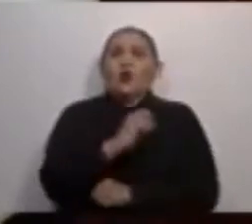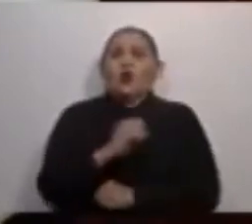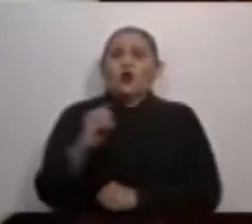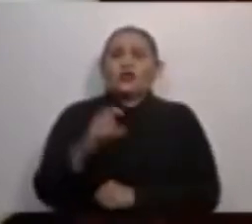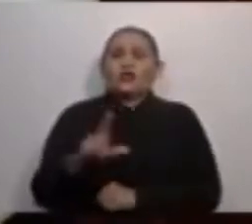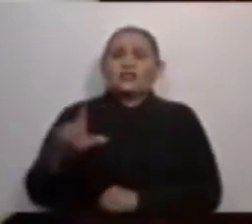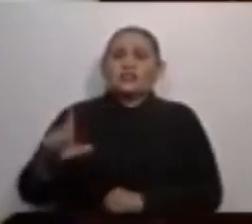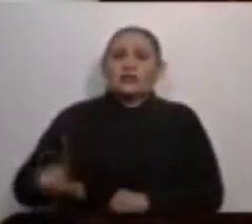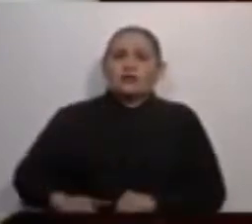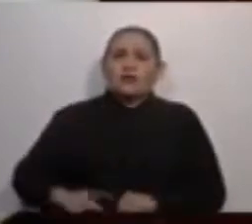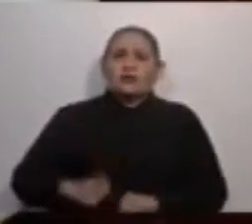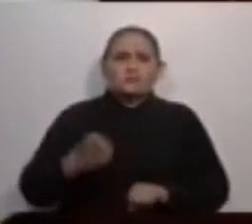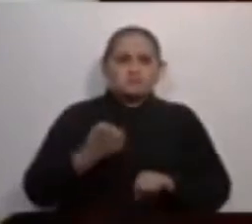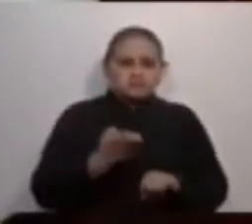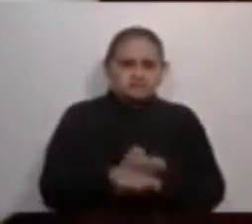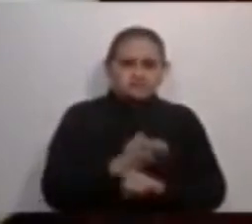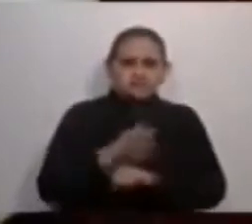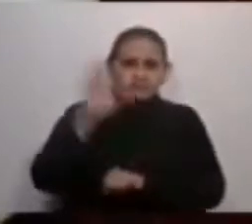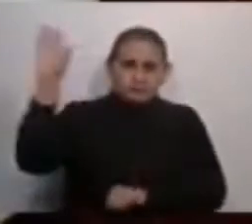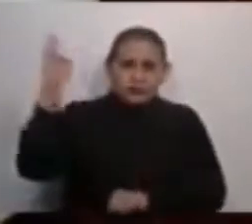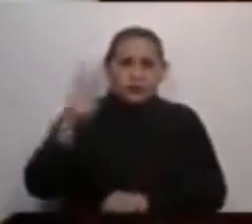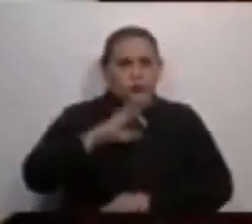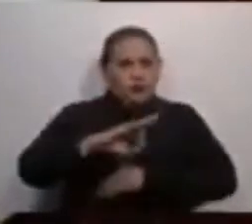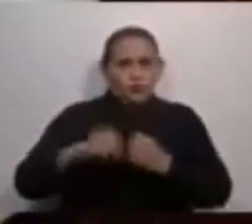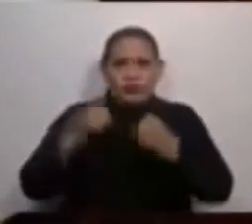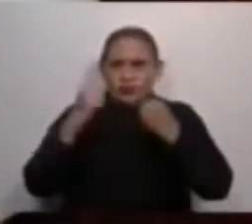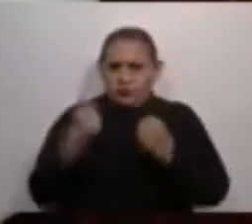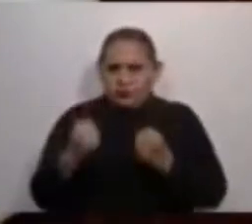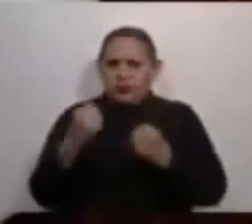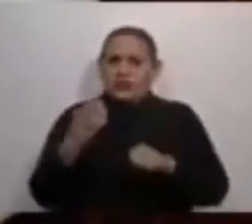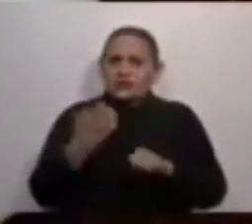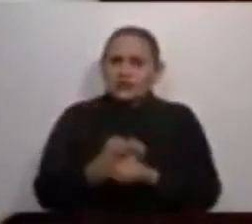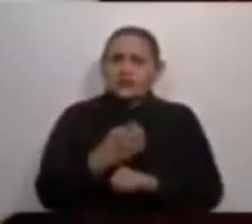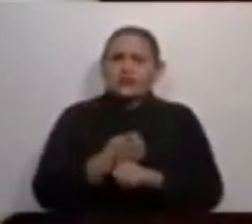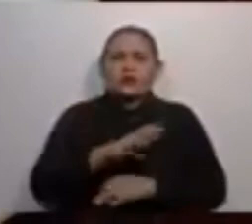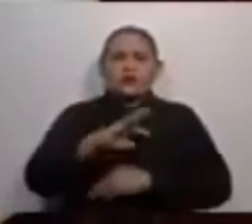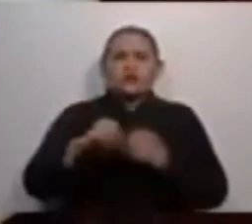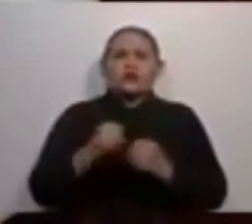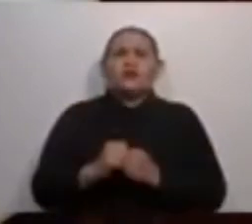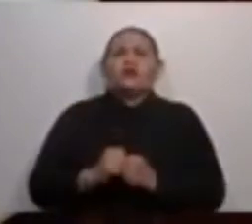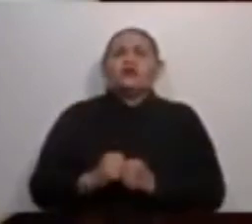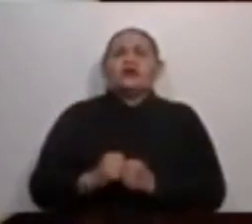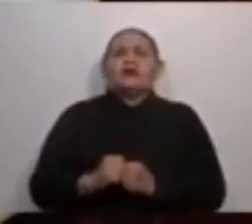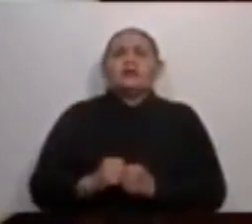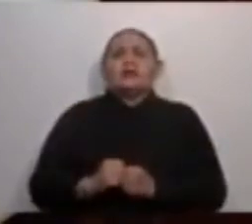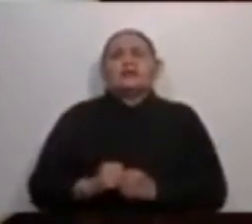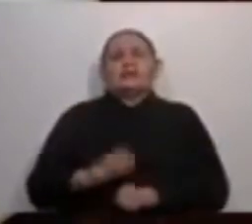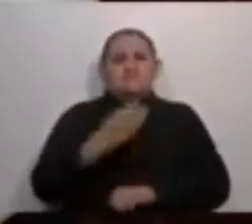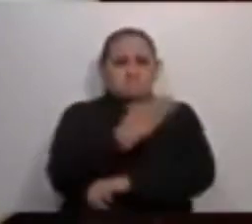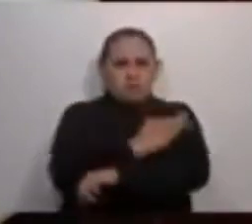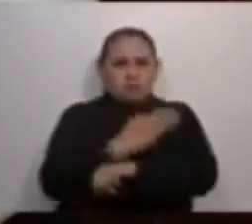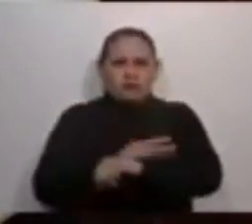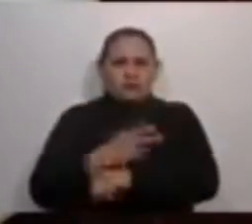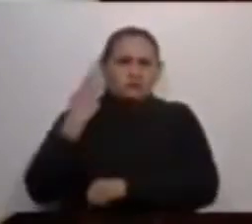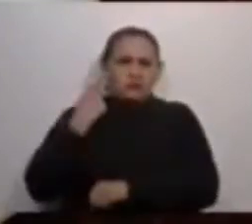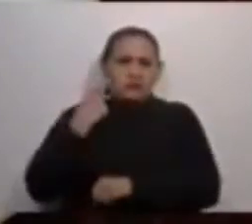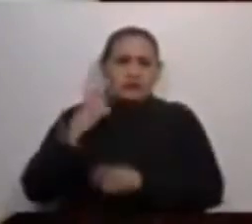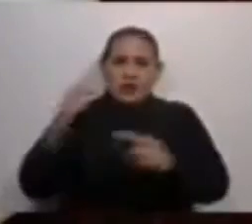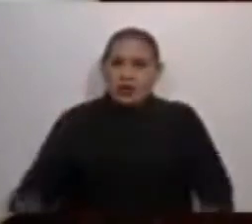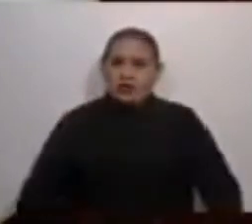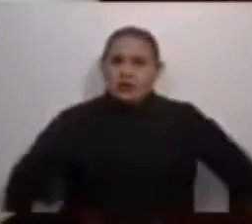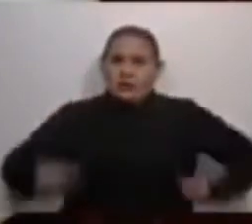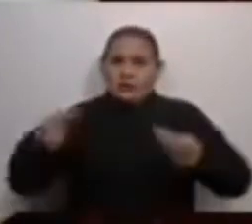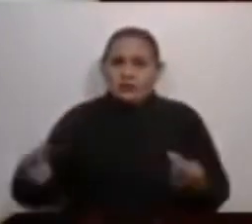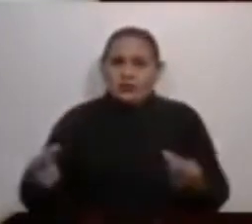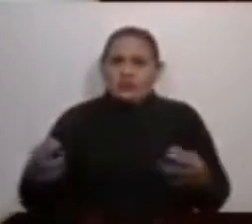estatal, con todos los poderes del Estado y con todas las fuerzas políticas representadas en nuestro